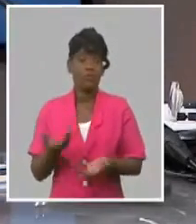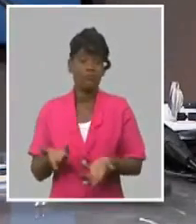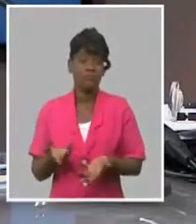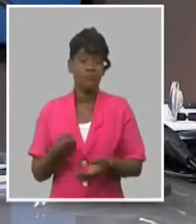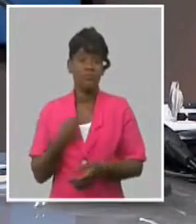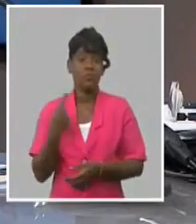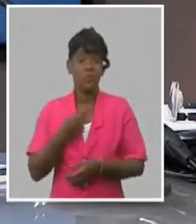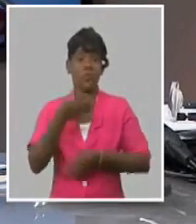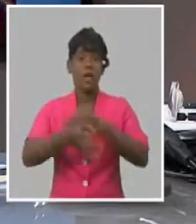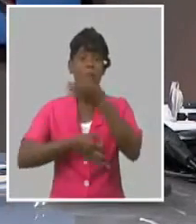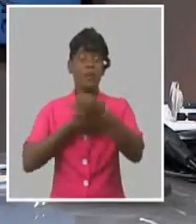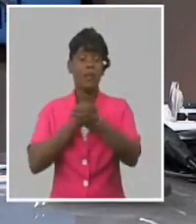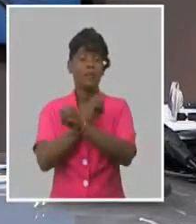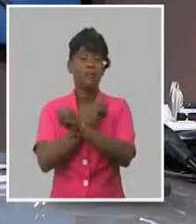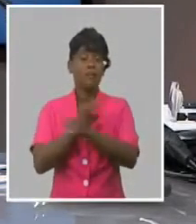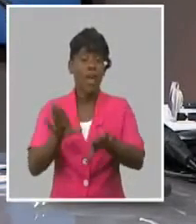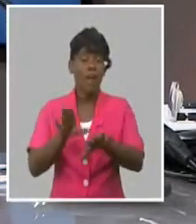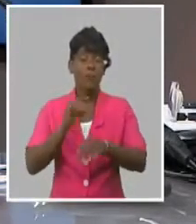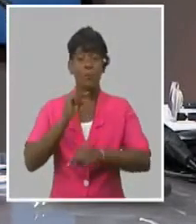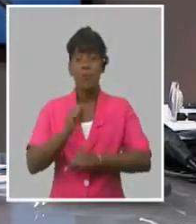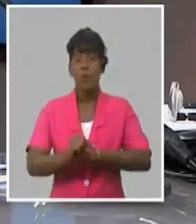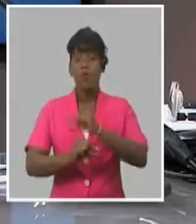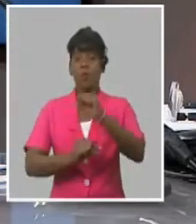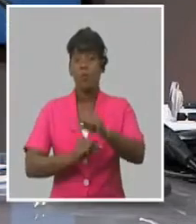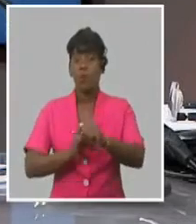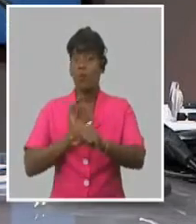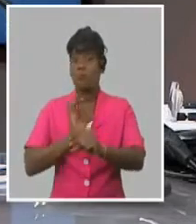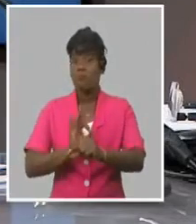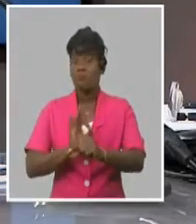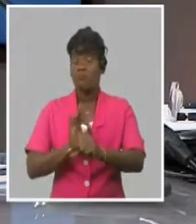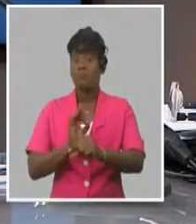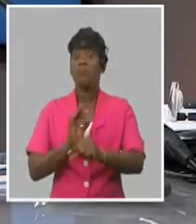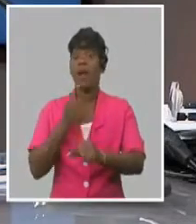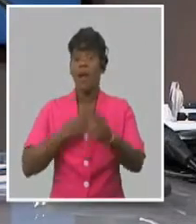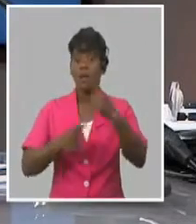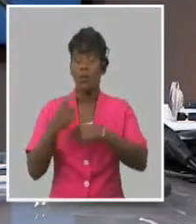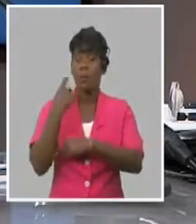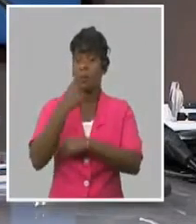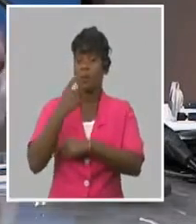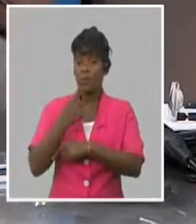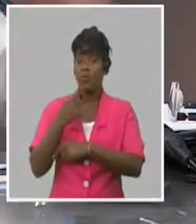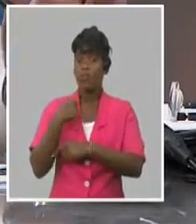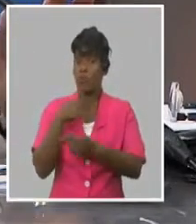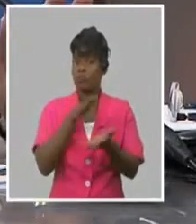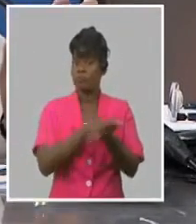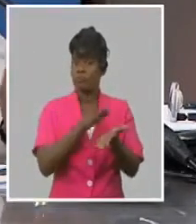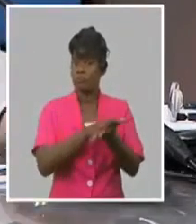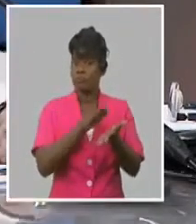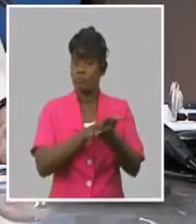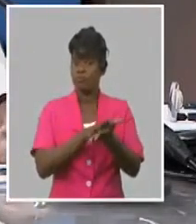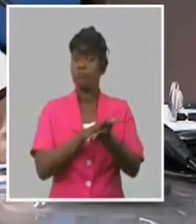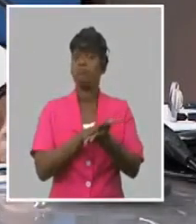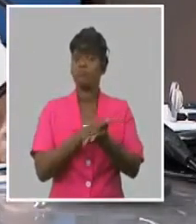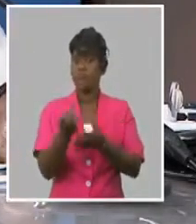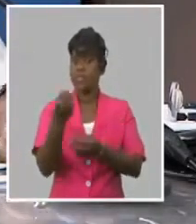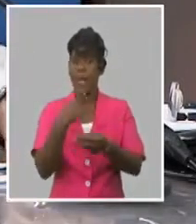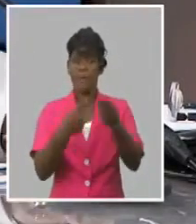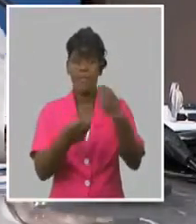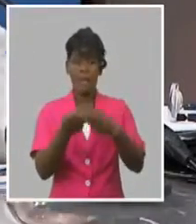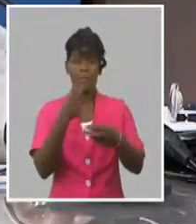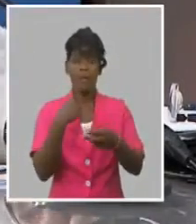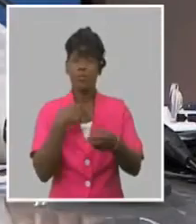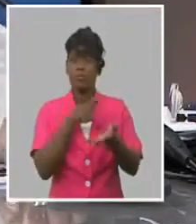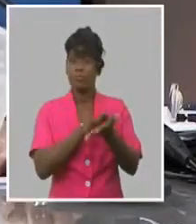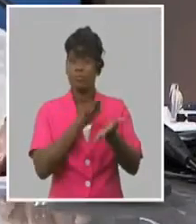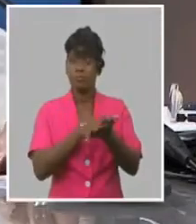muchas preocupaciones que las personas tienen, pero la expectativa del tipo de cambio el día que se va a hacer no es